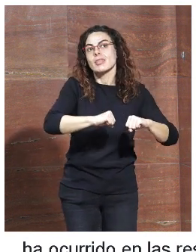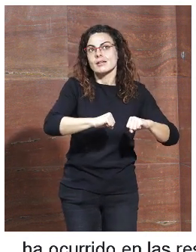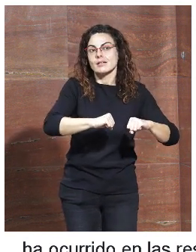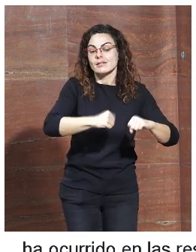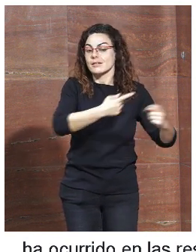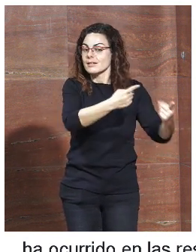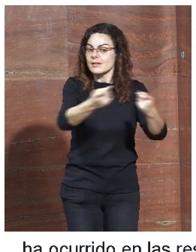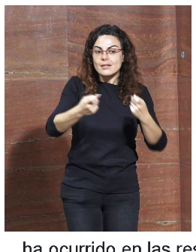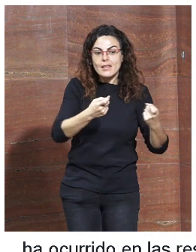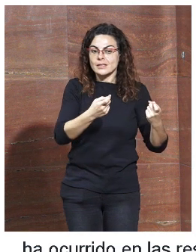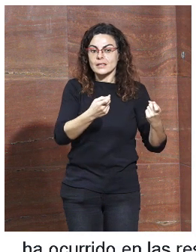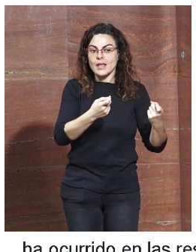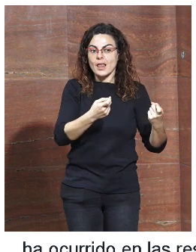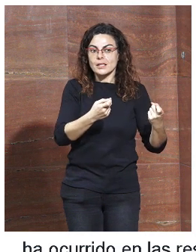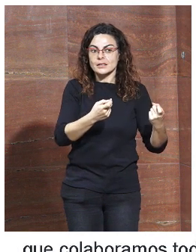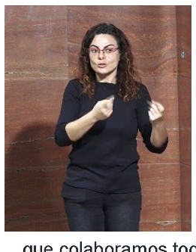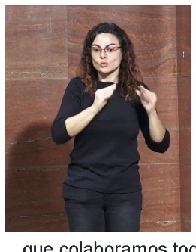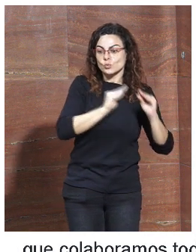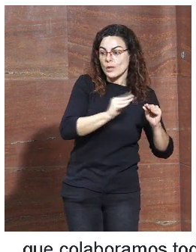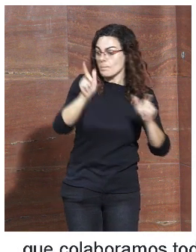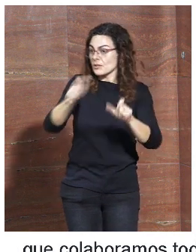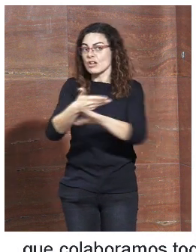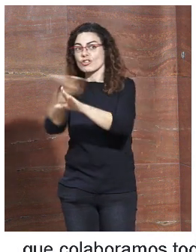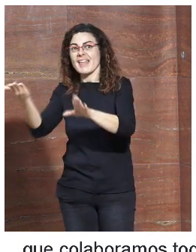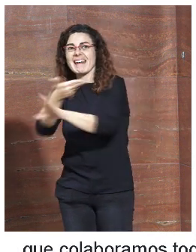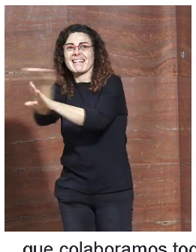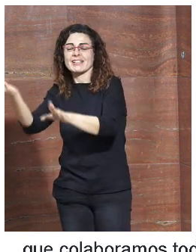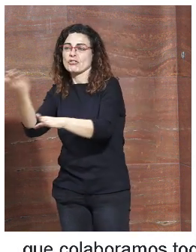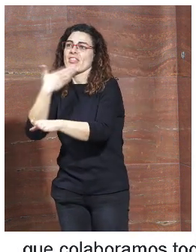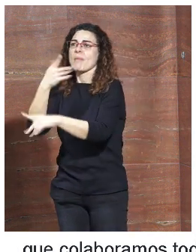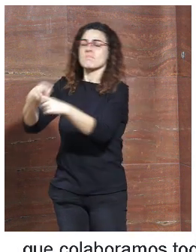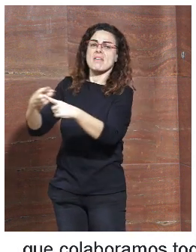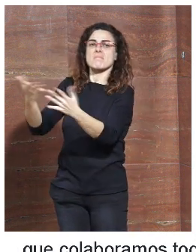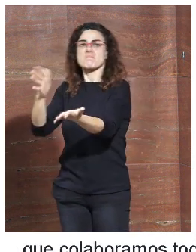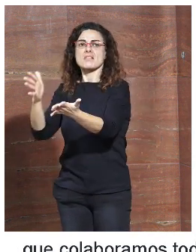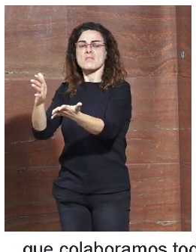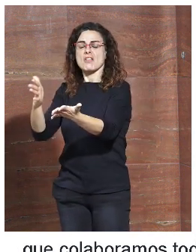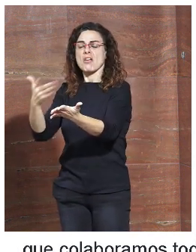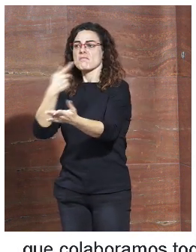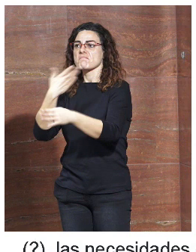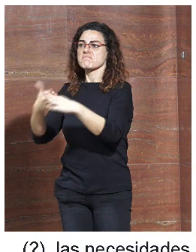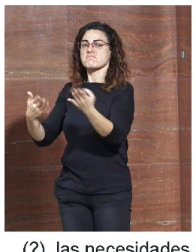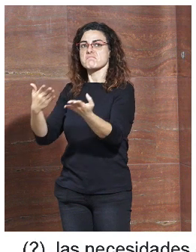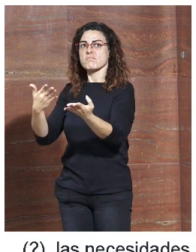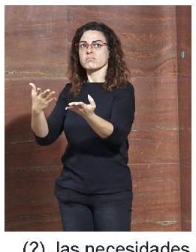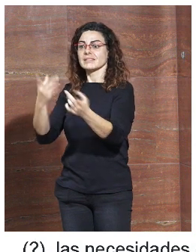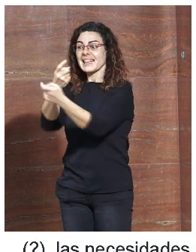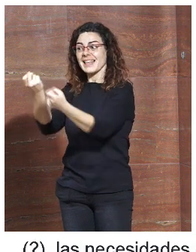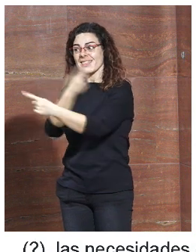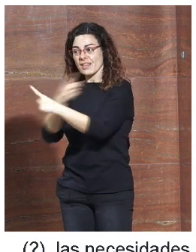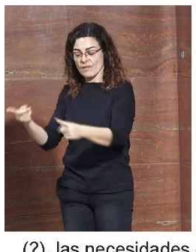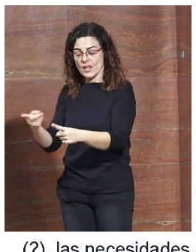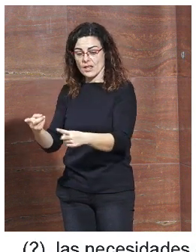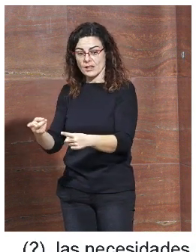dice Nussbaum, las necesidades del hombre medio. Hay que tener en cuenta que precisamente porque la esperanza de